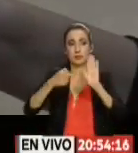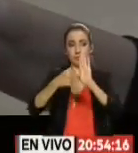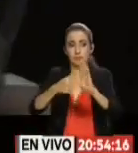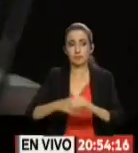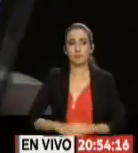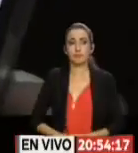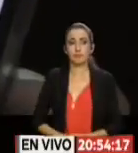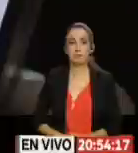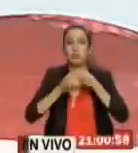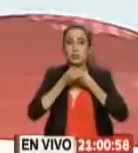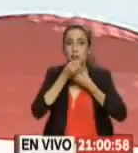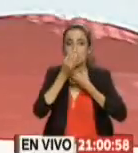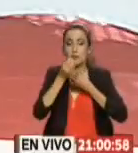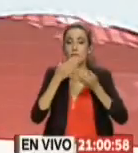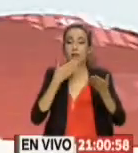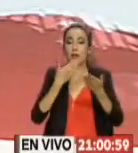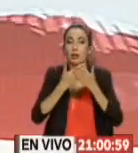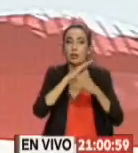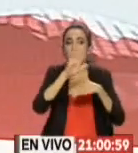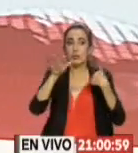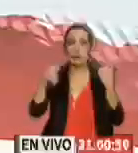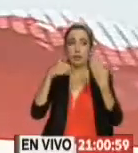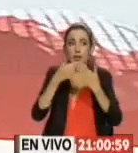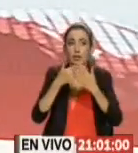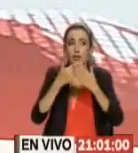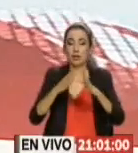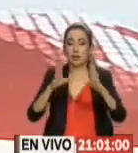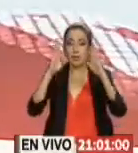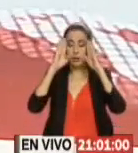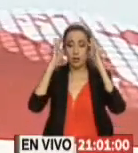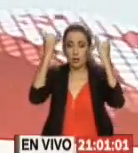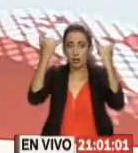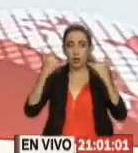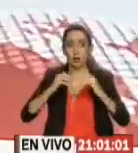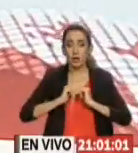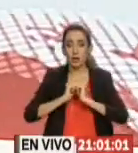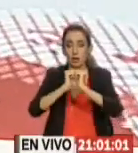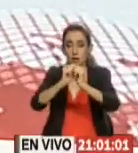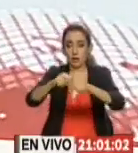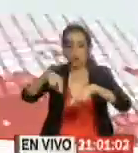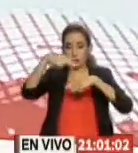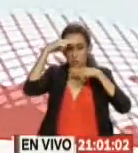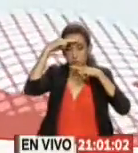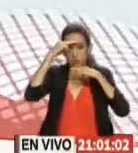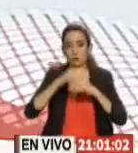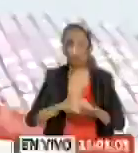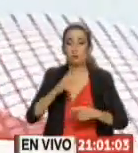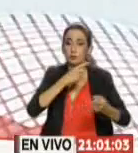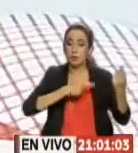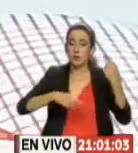Estatal. Gracias también a todos ustedes por acompañarnos en Telediario Estelar.